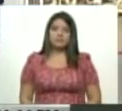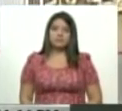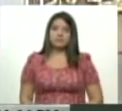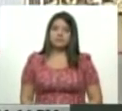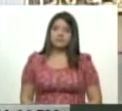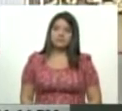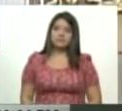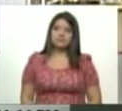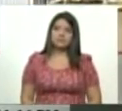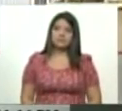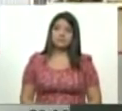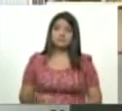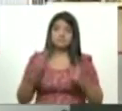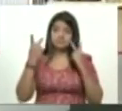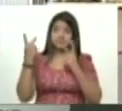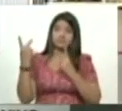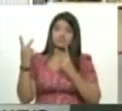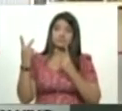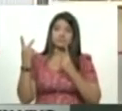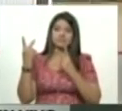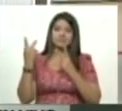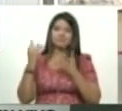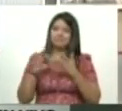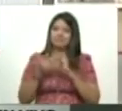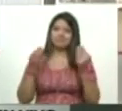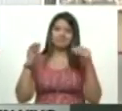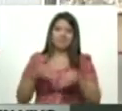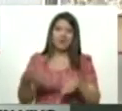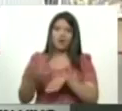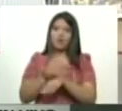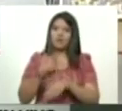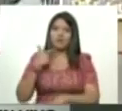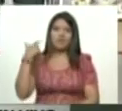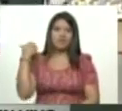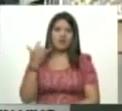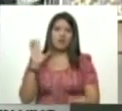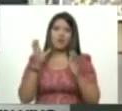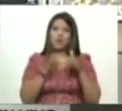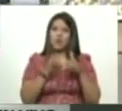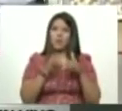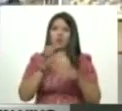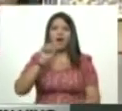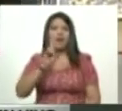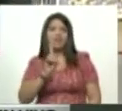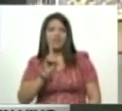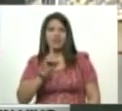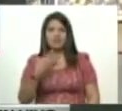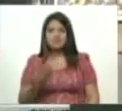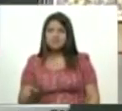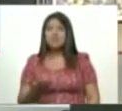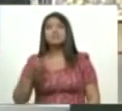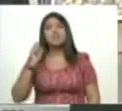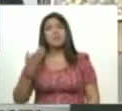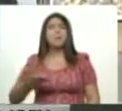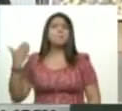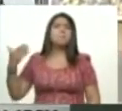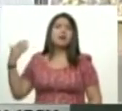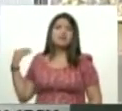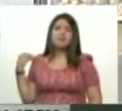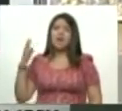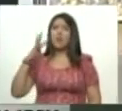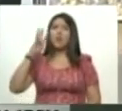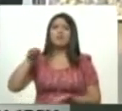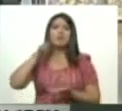es el ícono del puntofijismo, el partido que él representa, Acción Democrática, y también del pasado cuarto